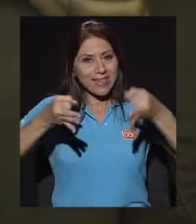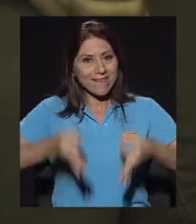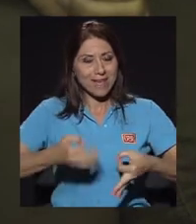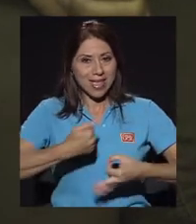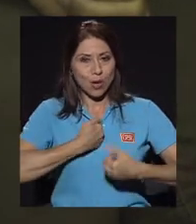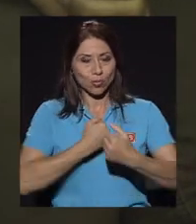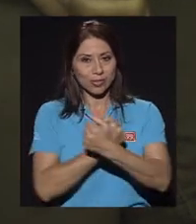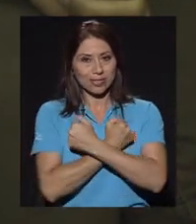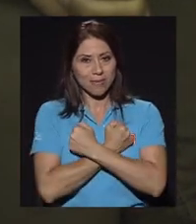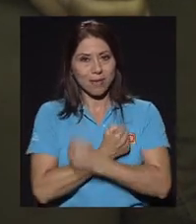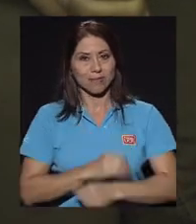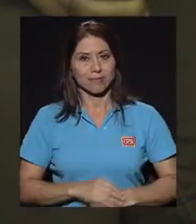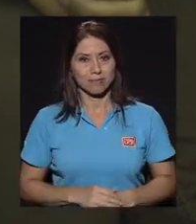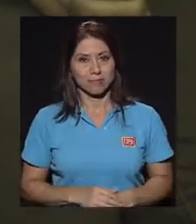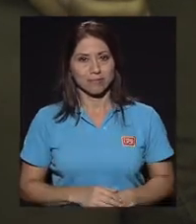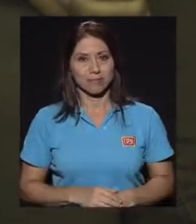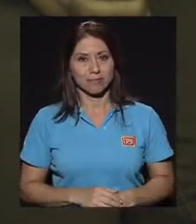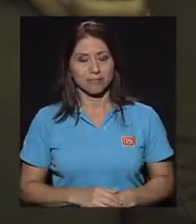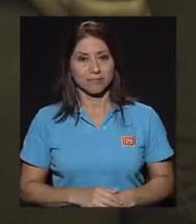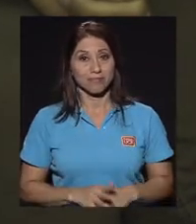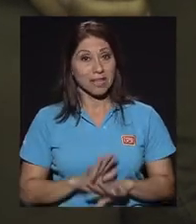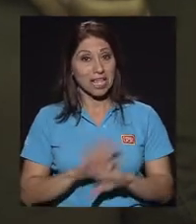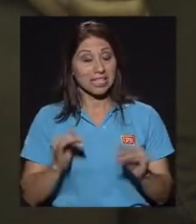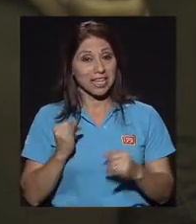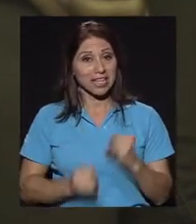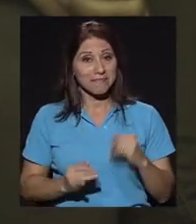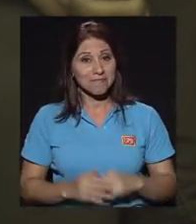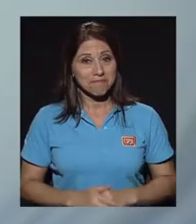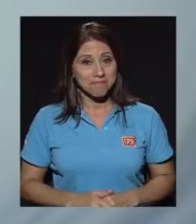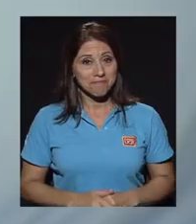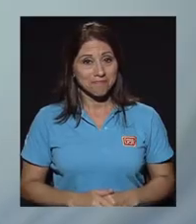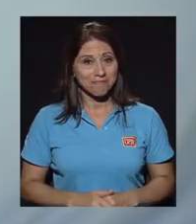nuestra autoestima. Y hasta aquí.